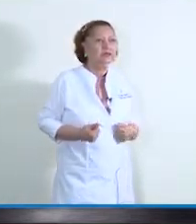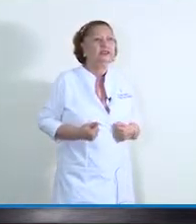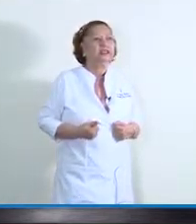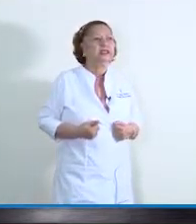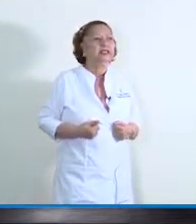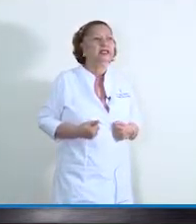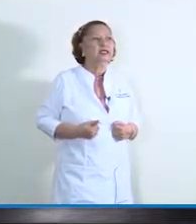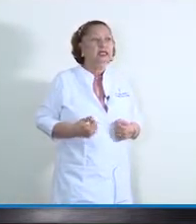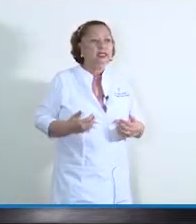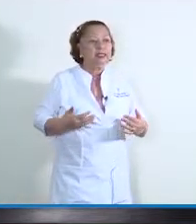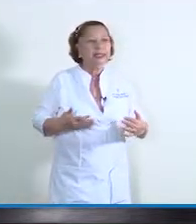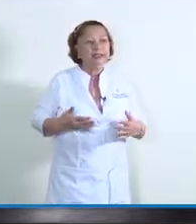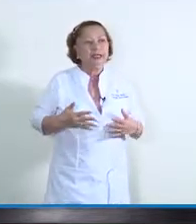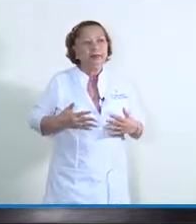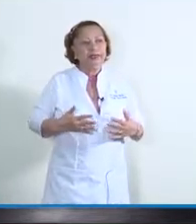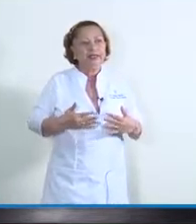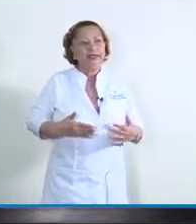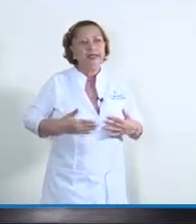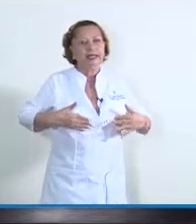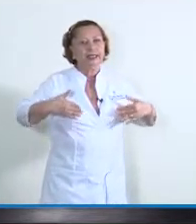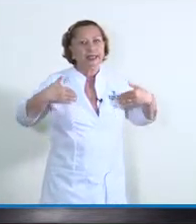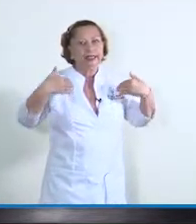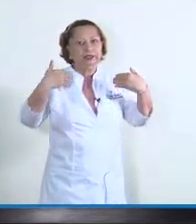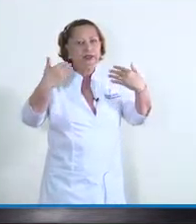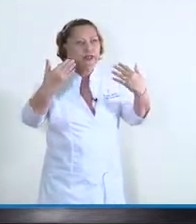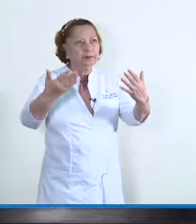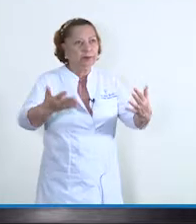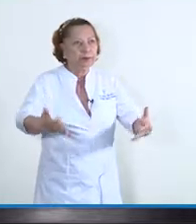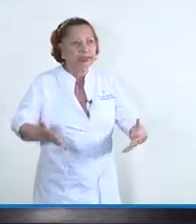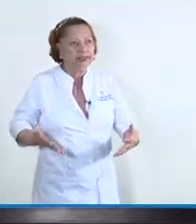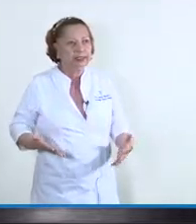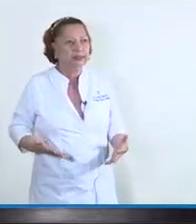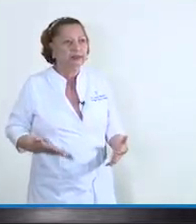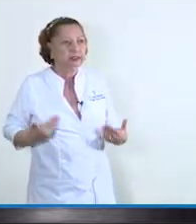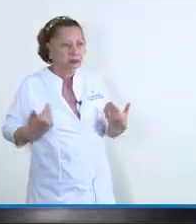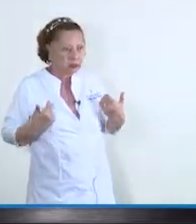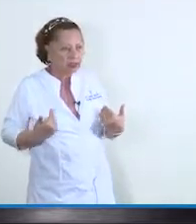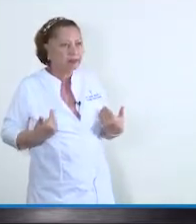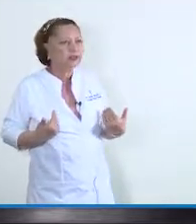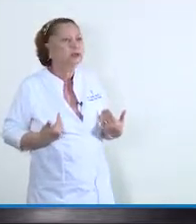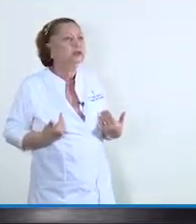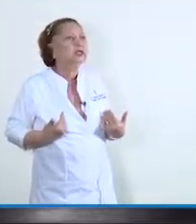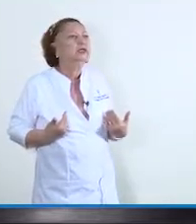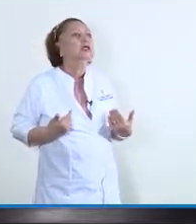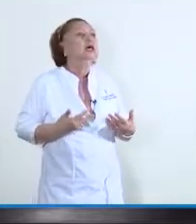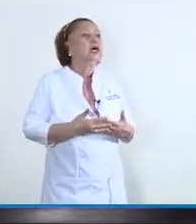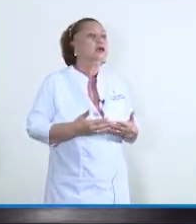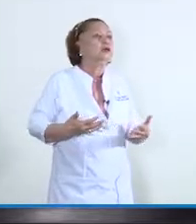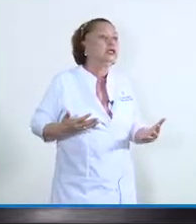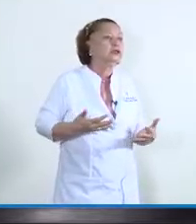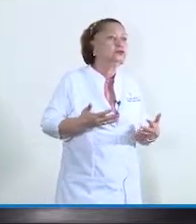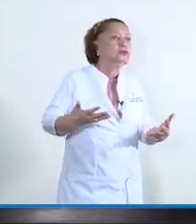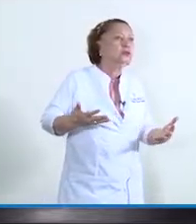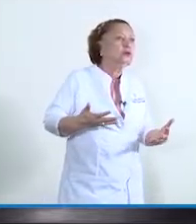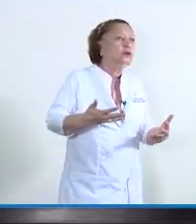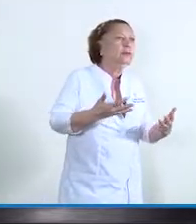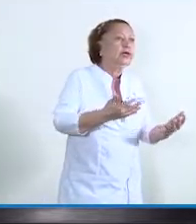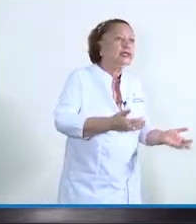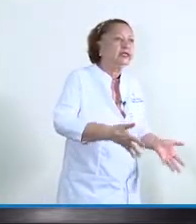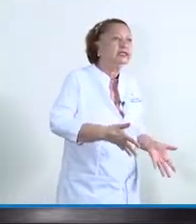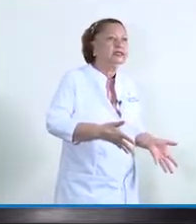quiere saber de nada, y de esta manera le está dando respuesta, según la persona, a lo que